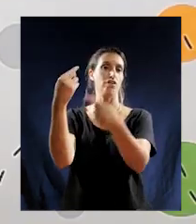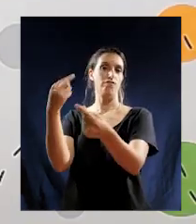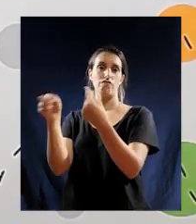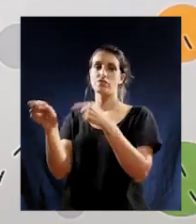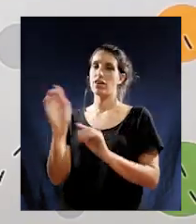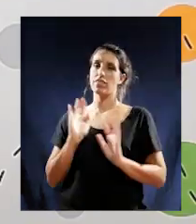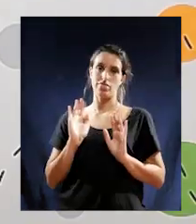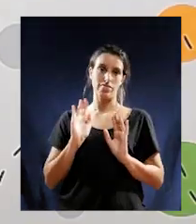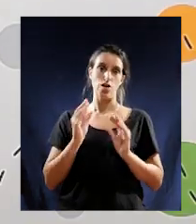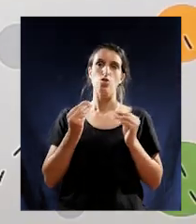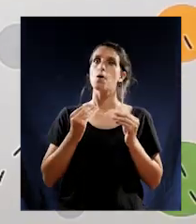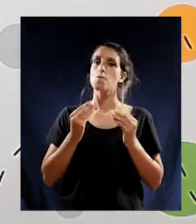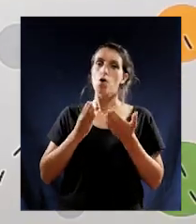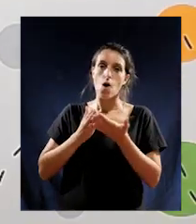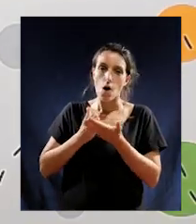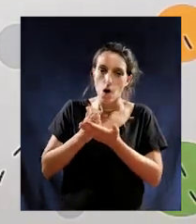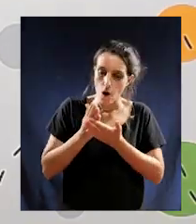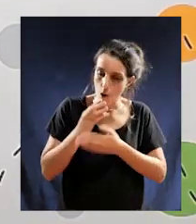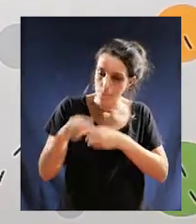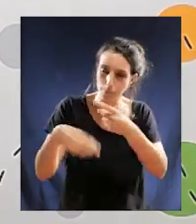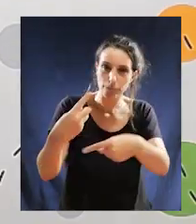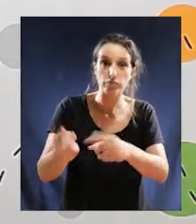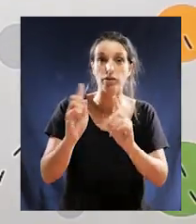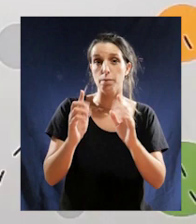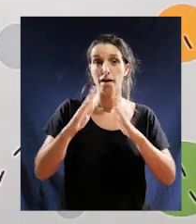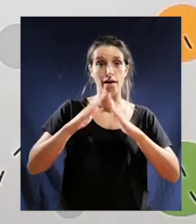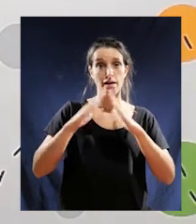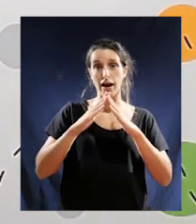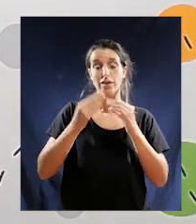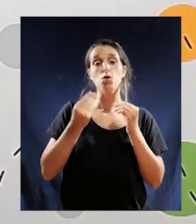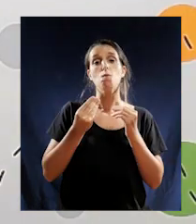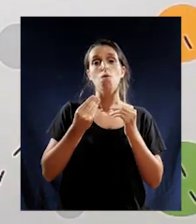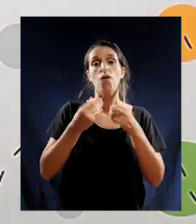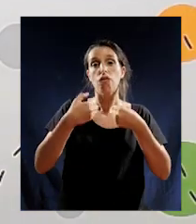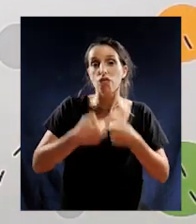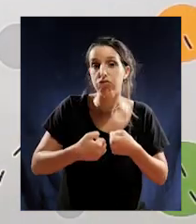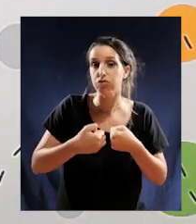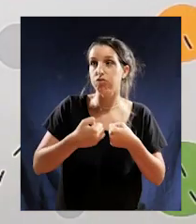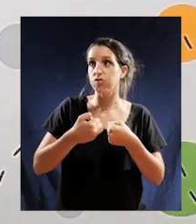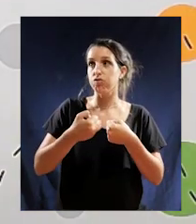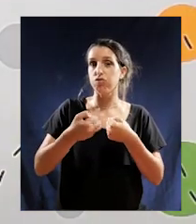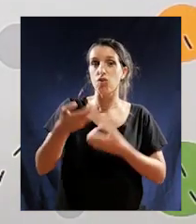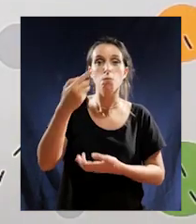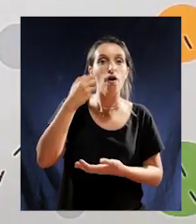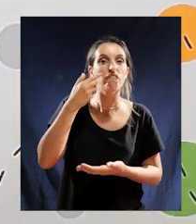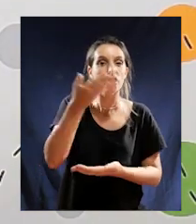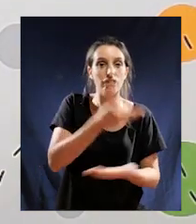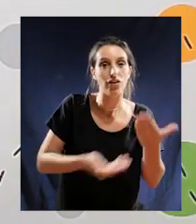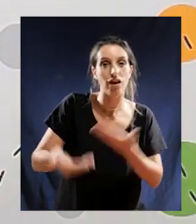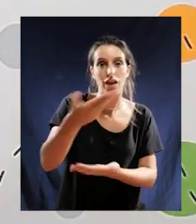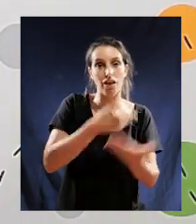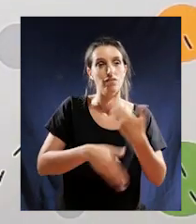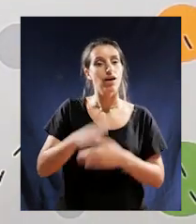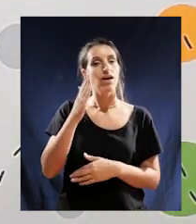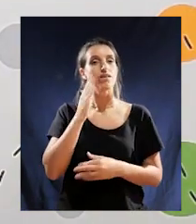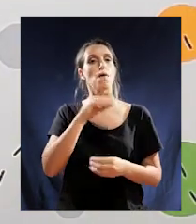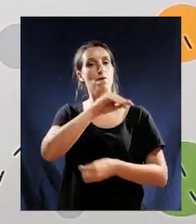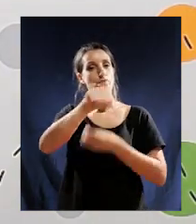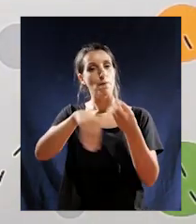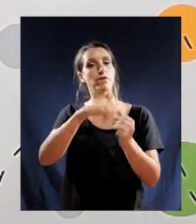de llevar adelante la vida y por supuesto un modo singular de llevar adelante esta cuarentena y